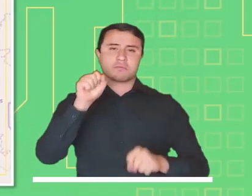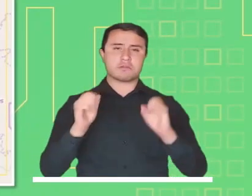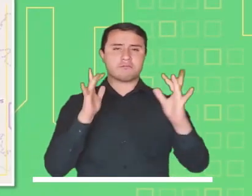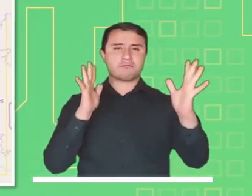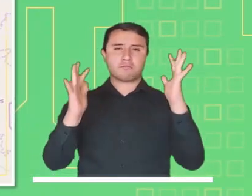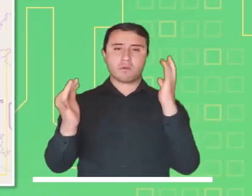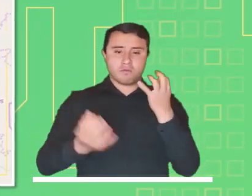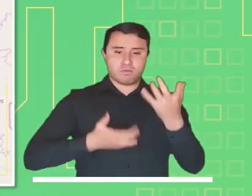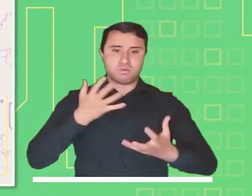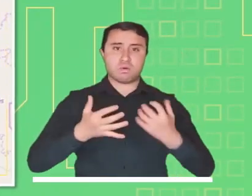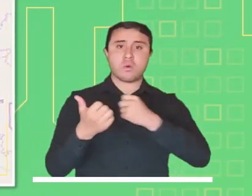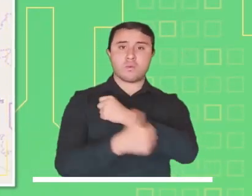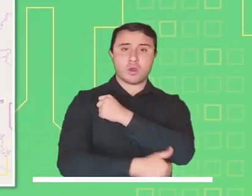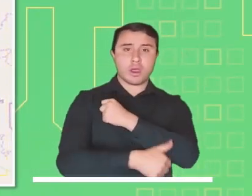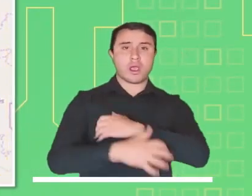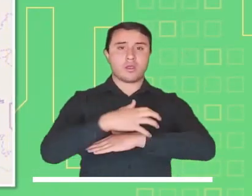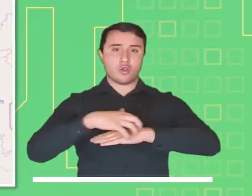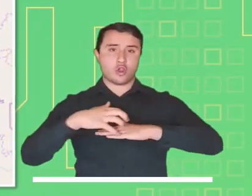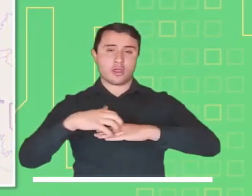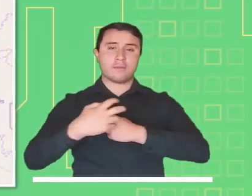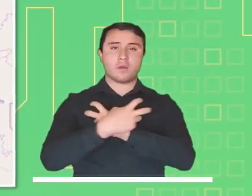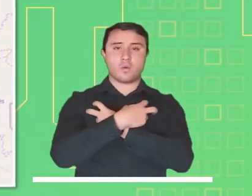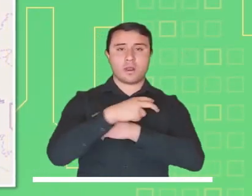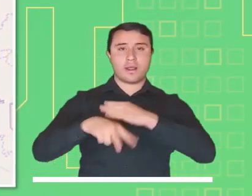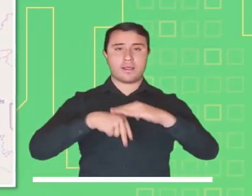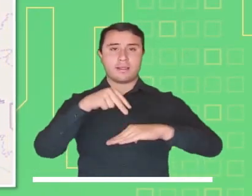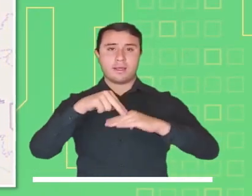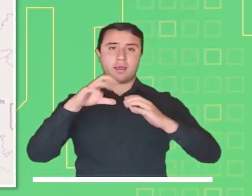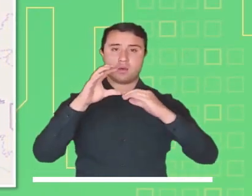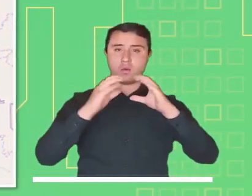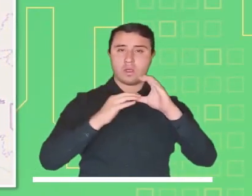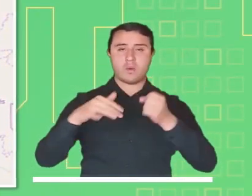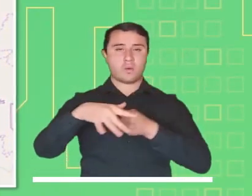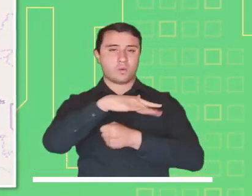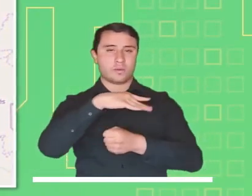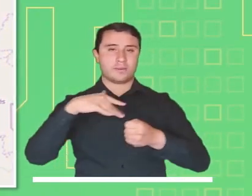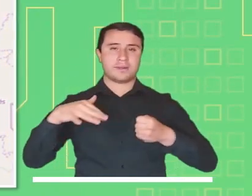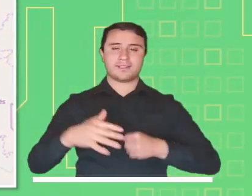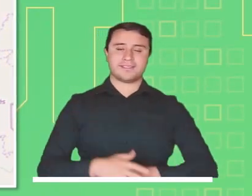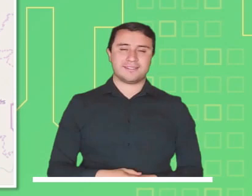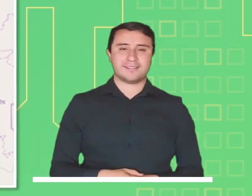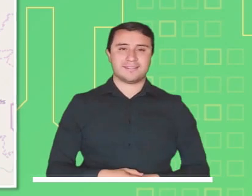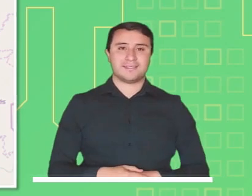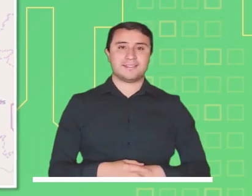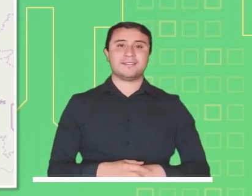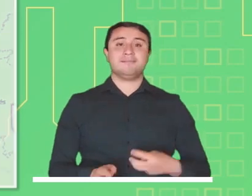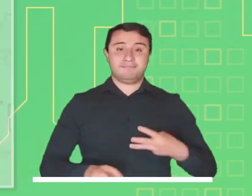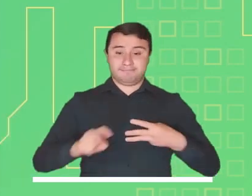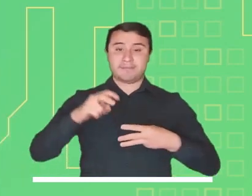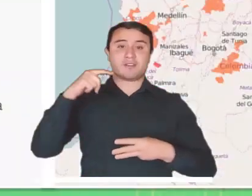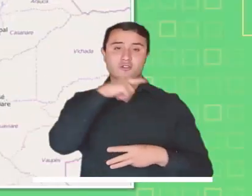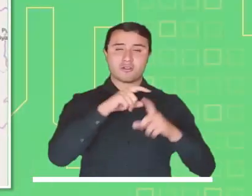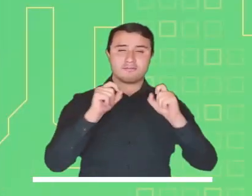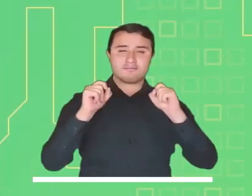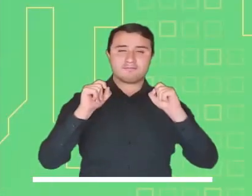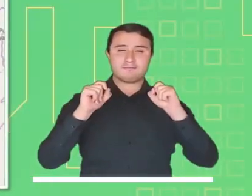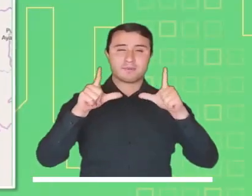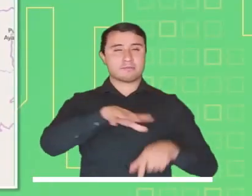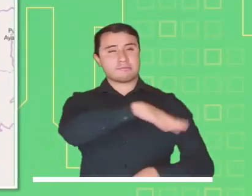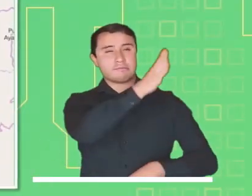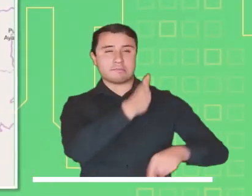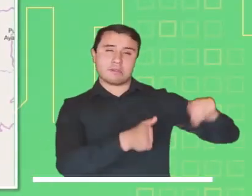Alerta roja por probabilidad de incendios en la cobertura vegetal de los departamentos de Boyacá, Tolima, Huila, Nariño, Cauca y